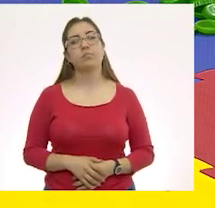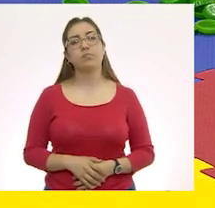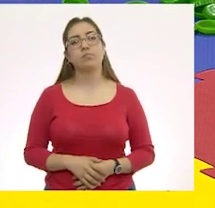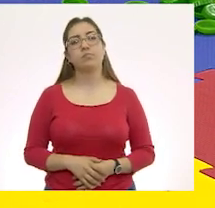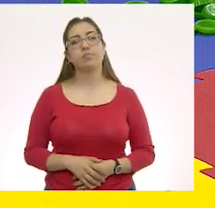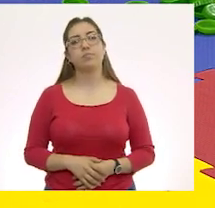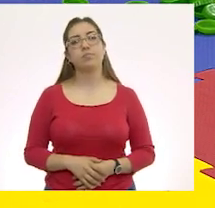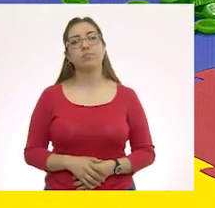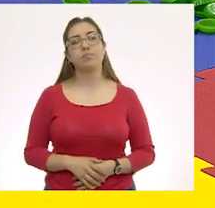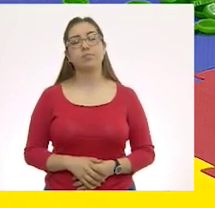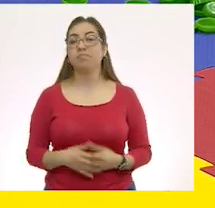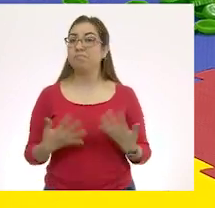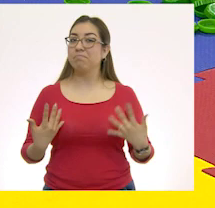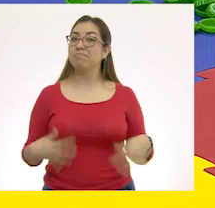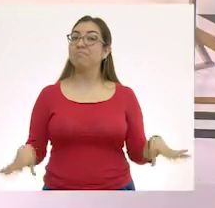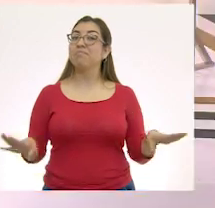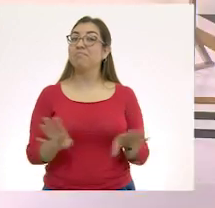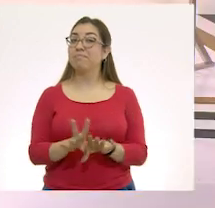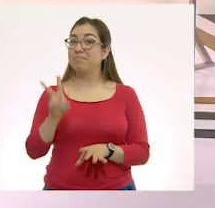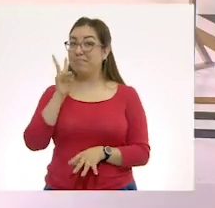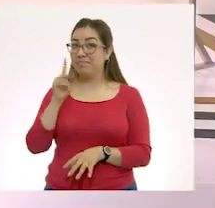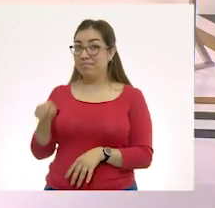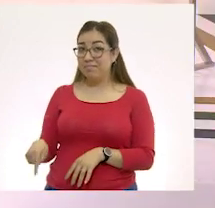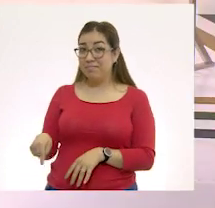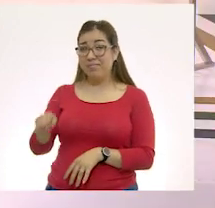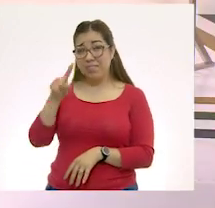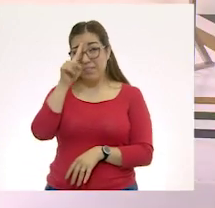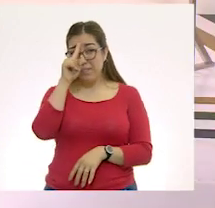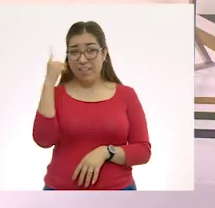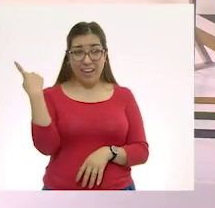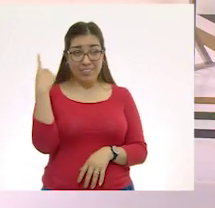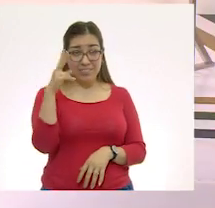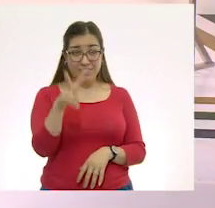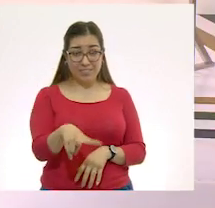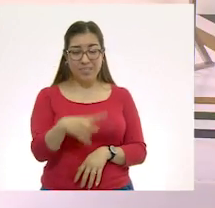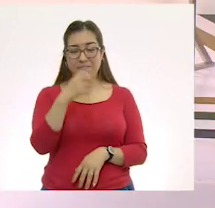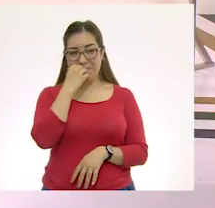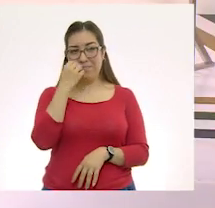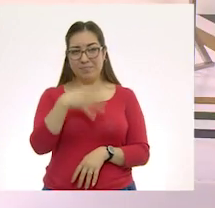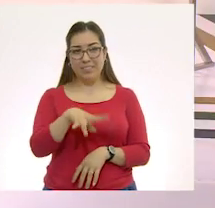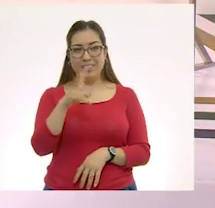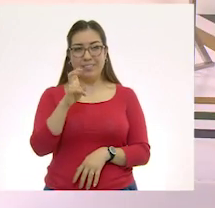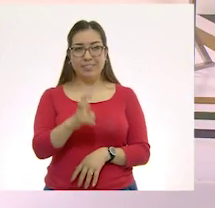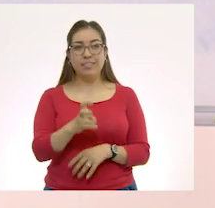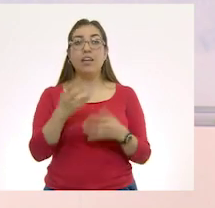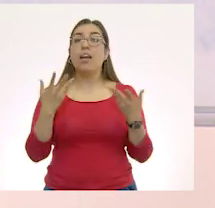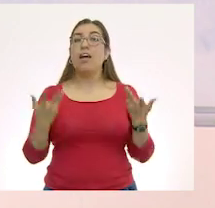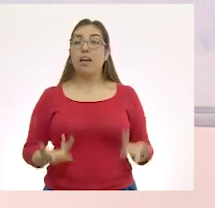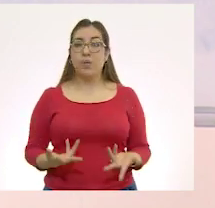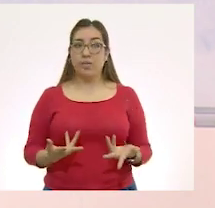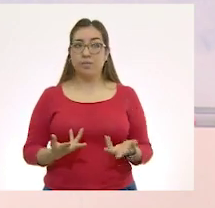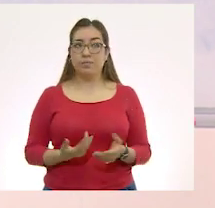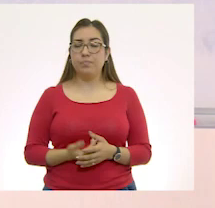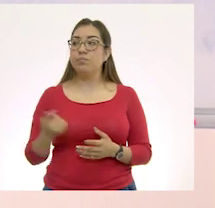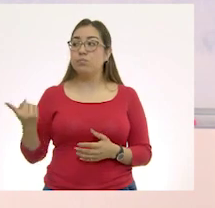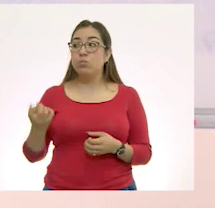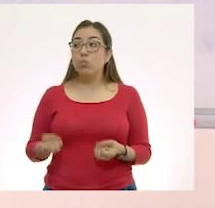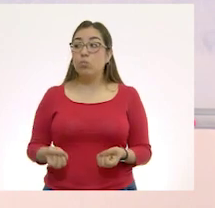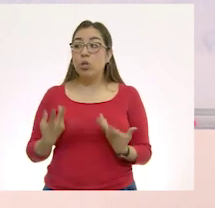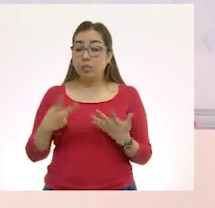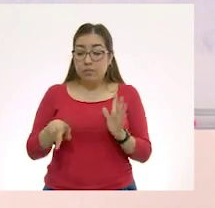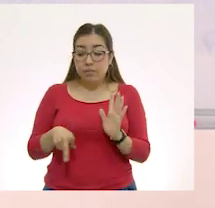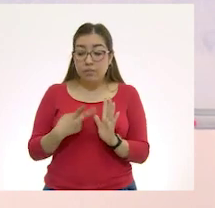345 que tales facilísimo no estuvo padre ahora pp cuantas veces